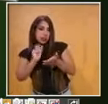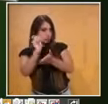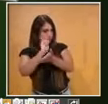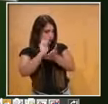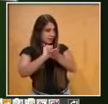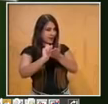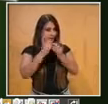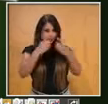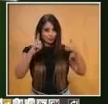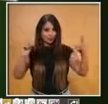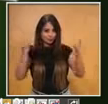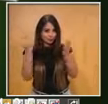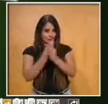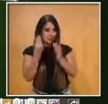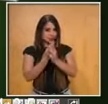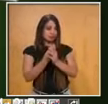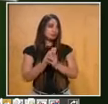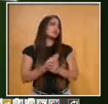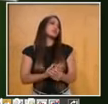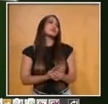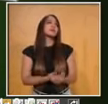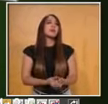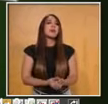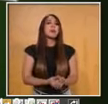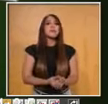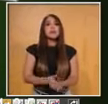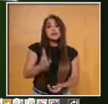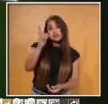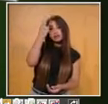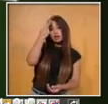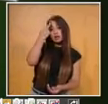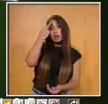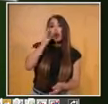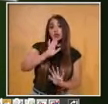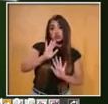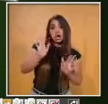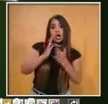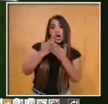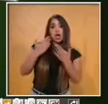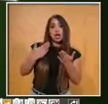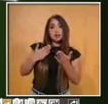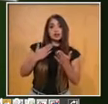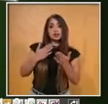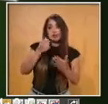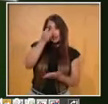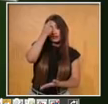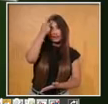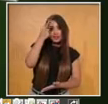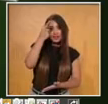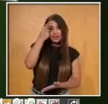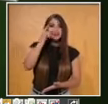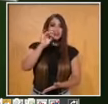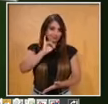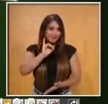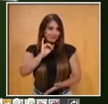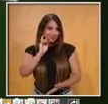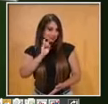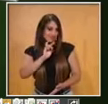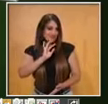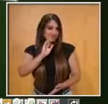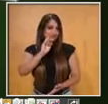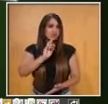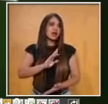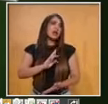la clase. Si recuerdas, ya habíamos trabajado lo que eran las adivinanzas y los acertijos. Habíamos visto